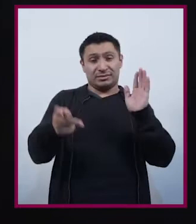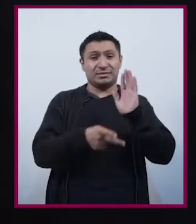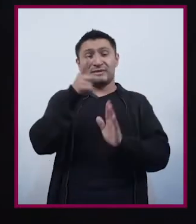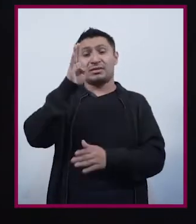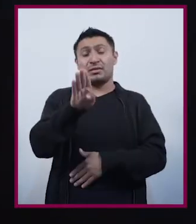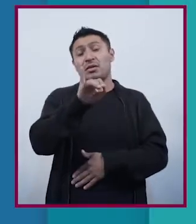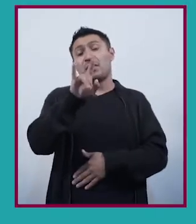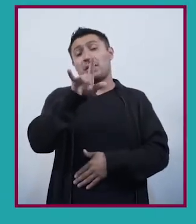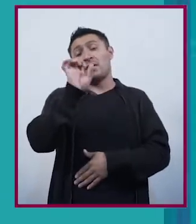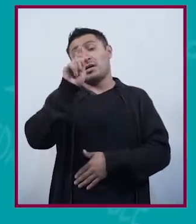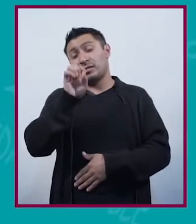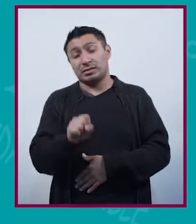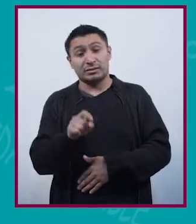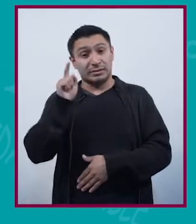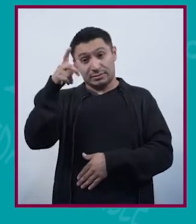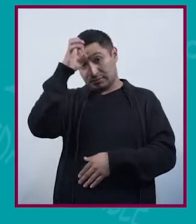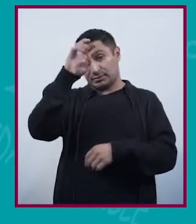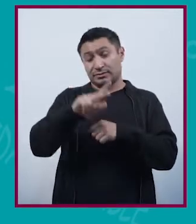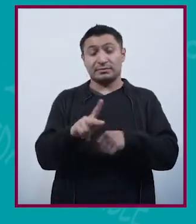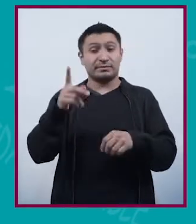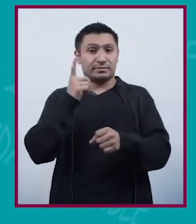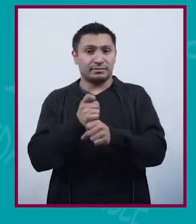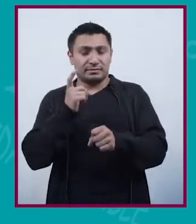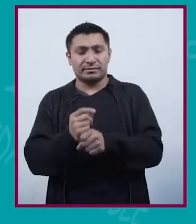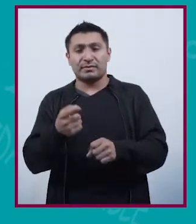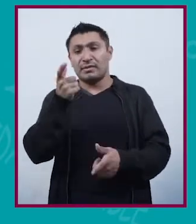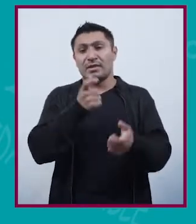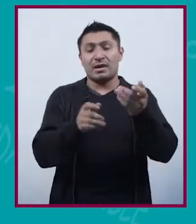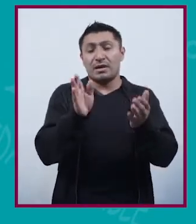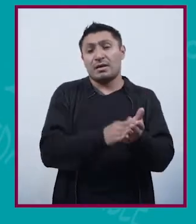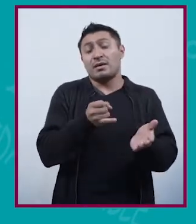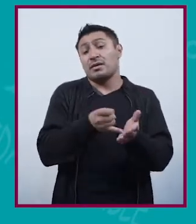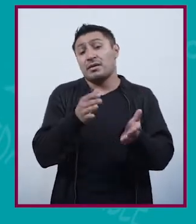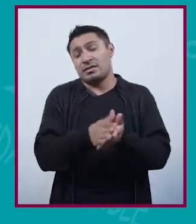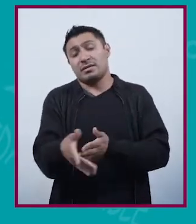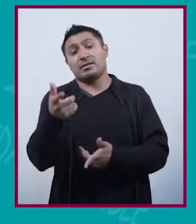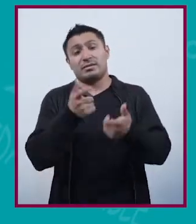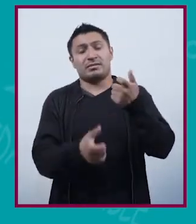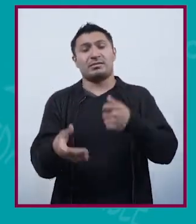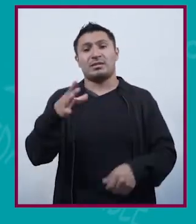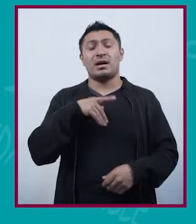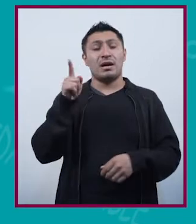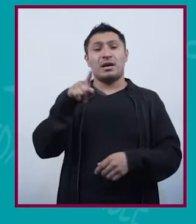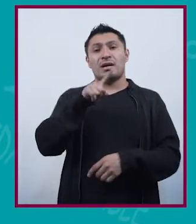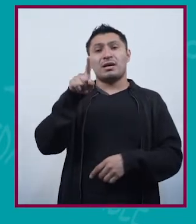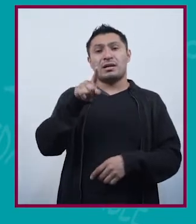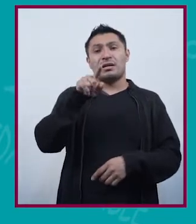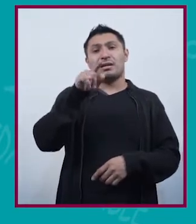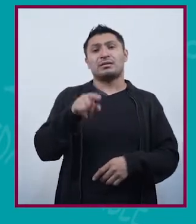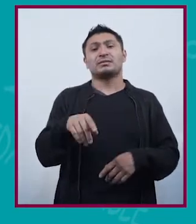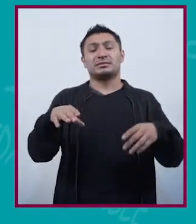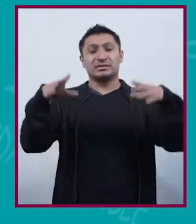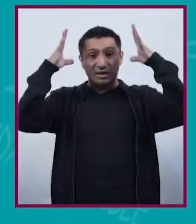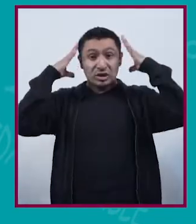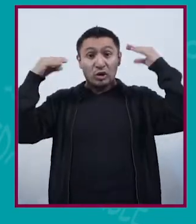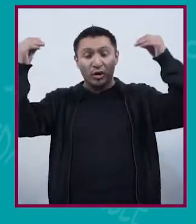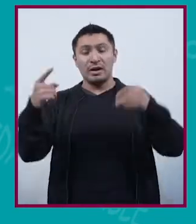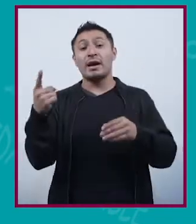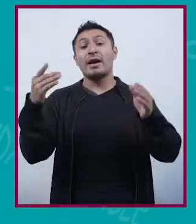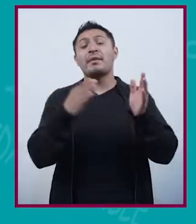a los billetes. En Europa, los primeros billetes de los que tenemos noticia aparecieron en Suecia en el